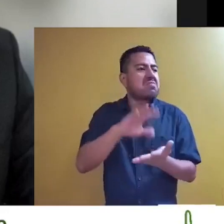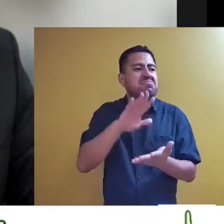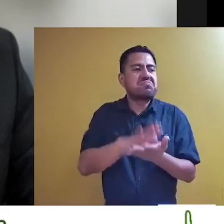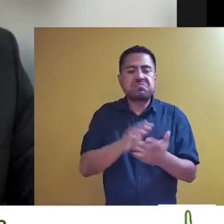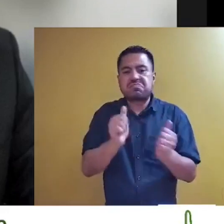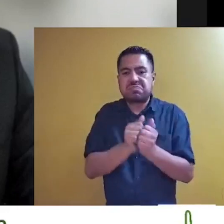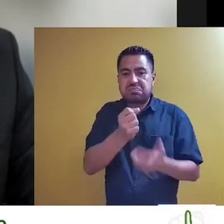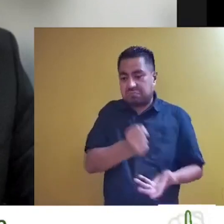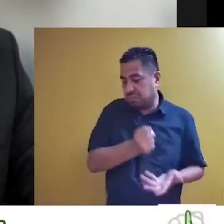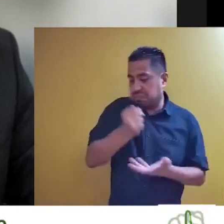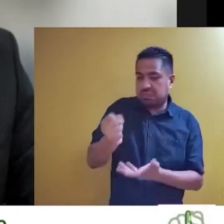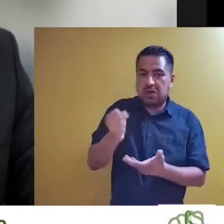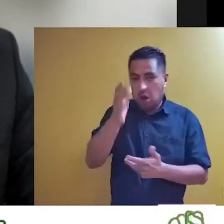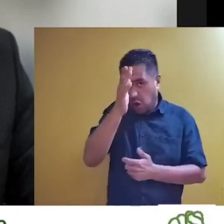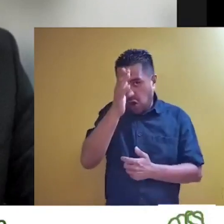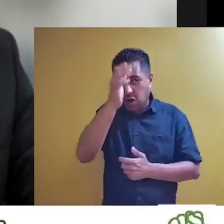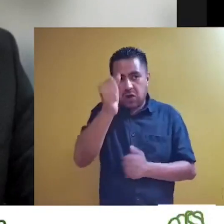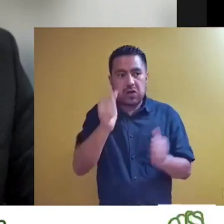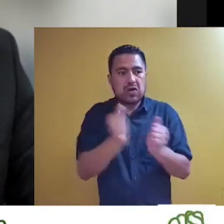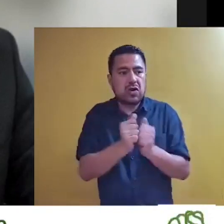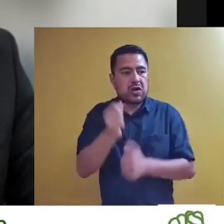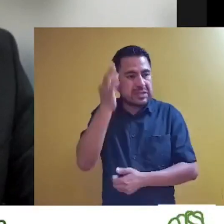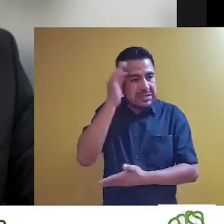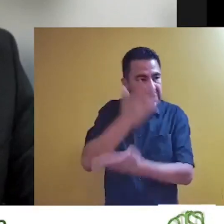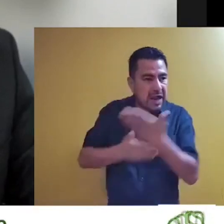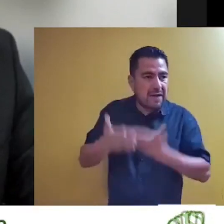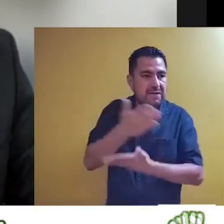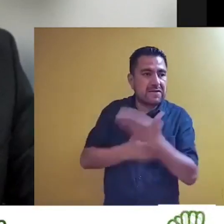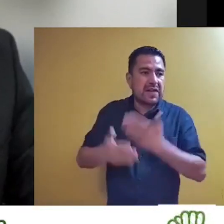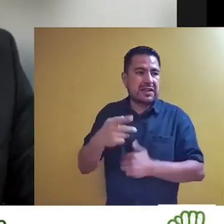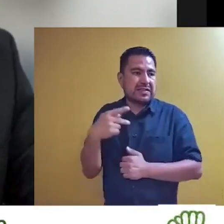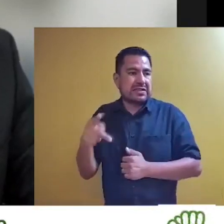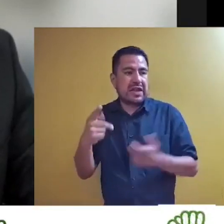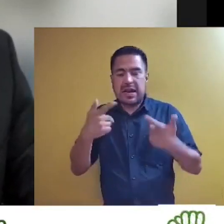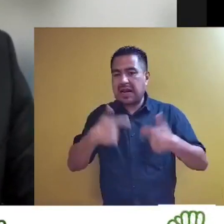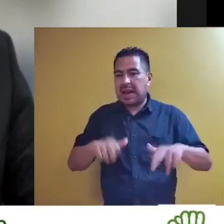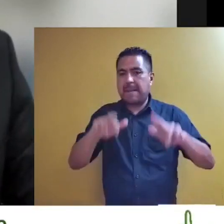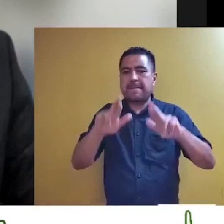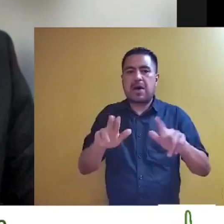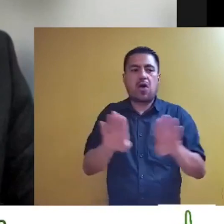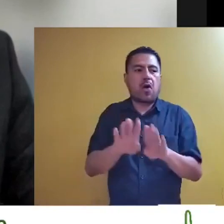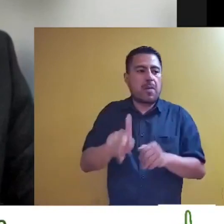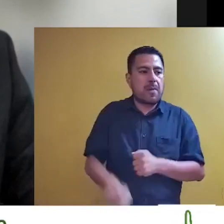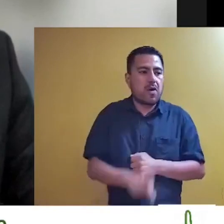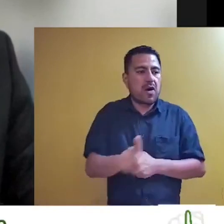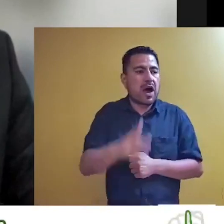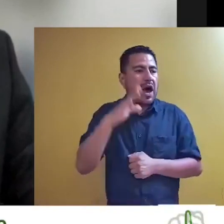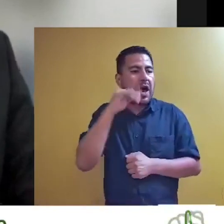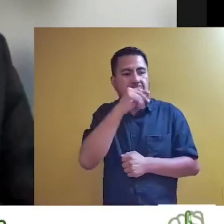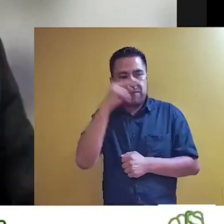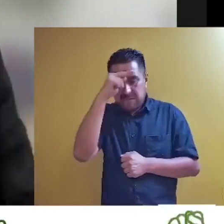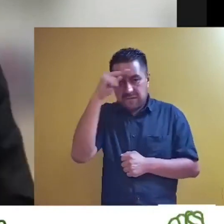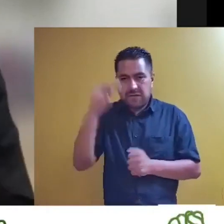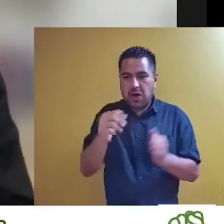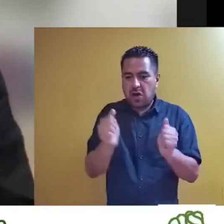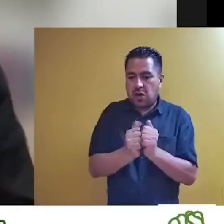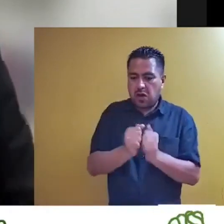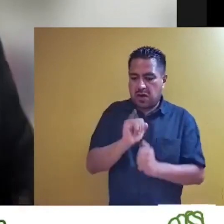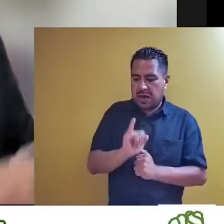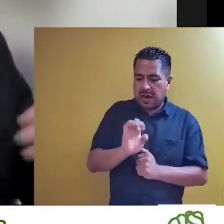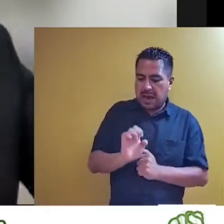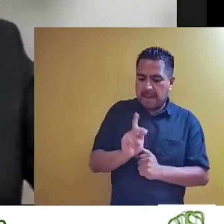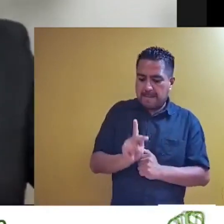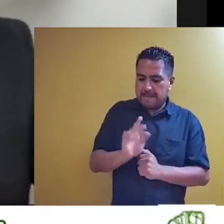partida económica en concepto de contraprestación para el cargo que ejerce como representante del pueblo afromexicano ante el Consejo